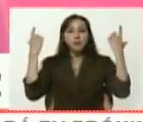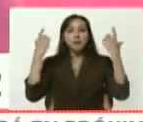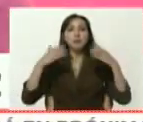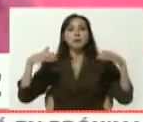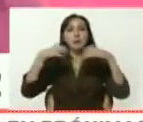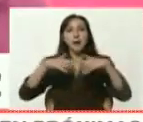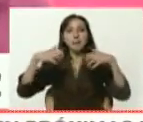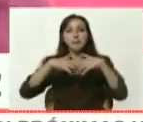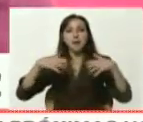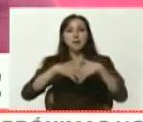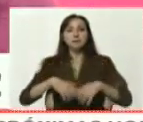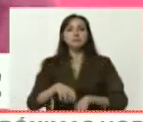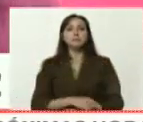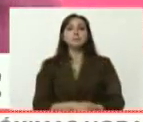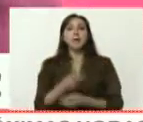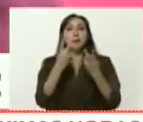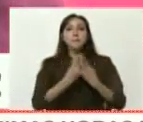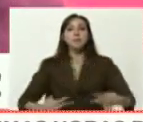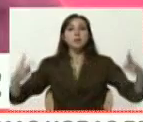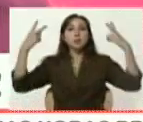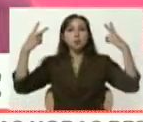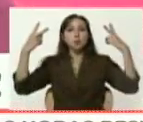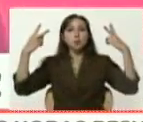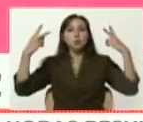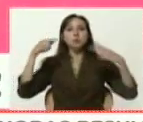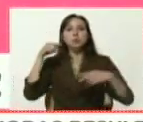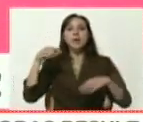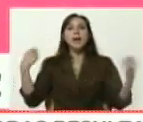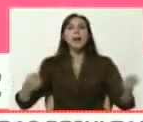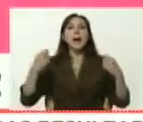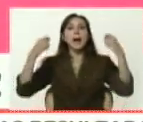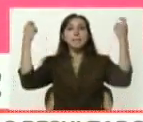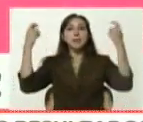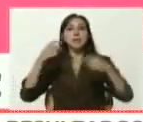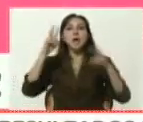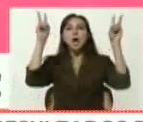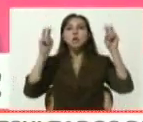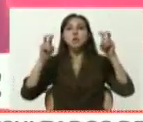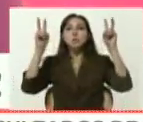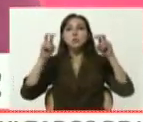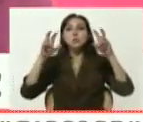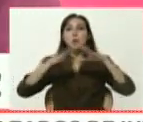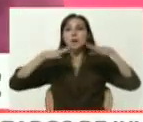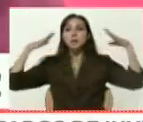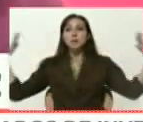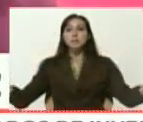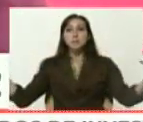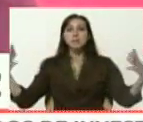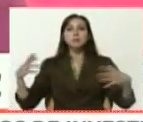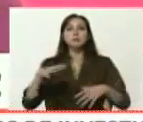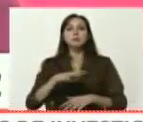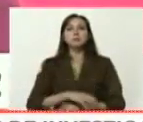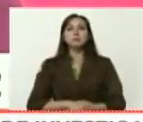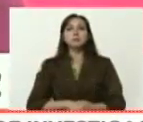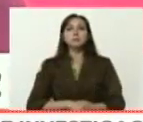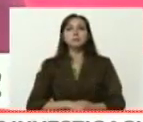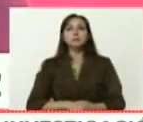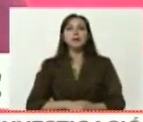marco de la victoria de lo que fue la campaña de la Nueva Granada liderada por nuestro